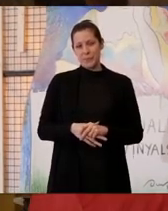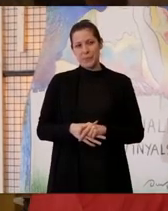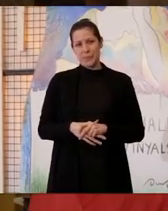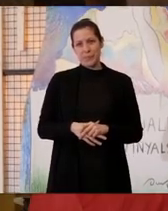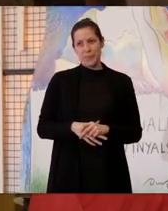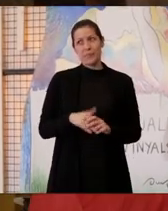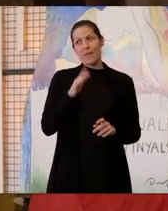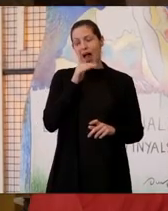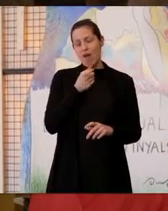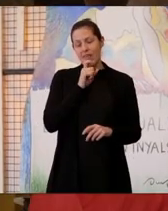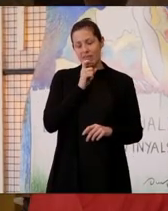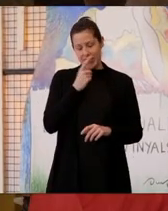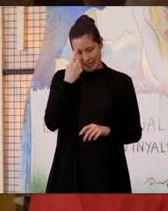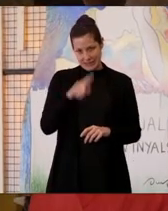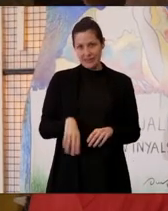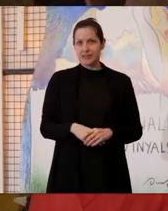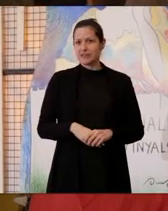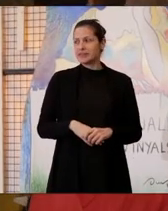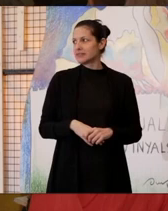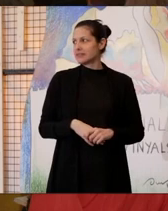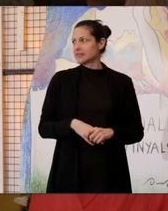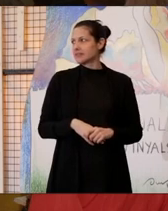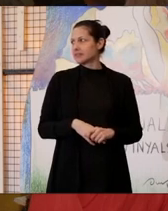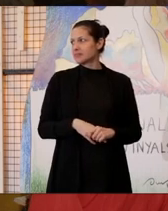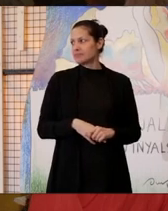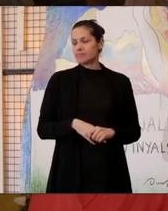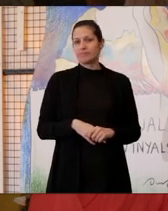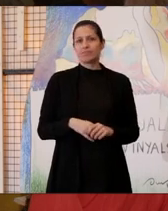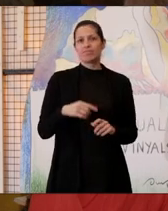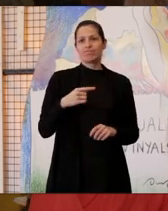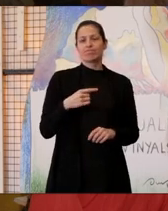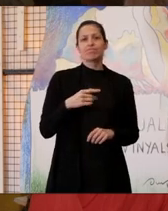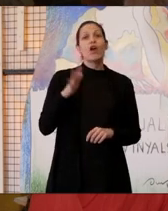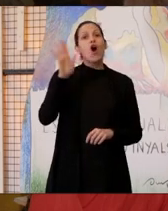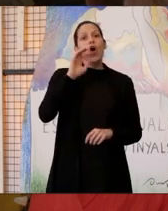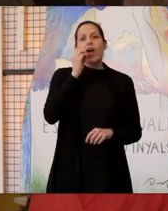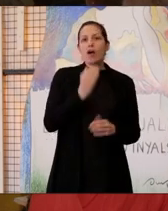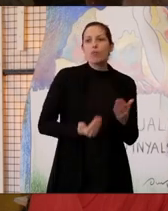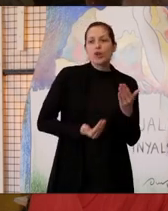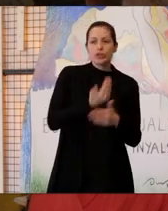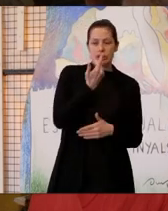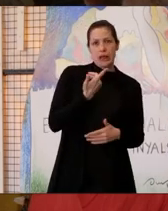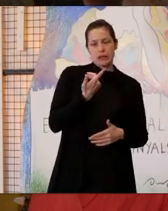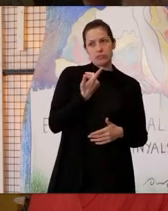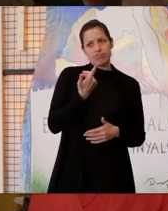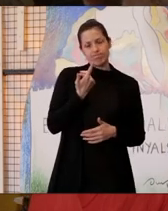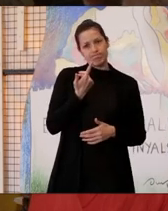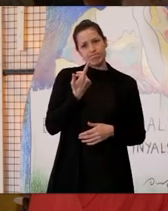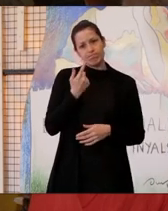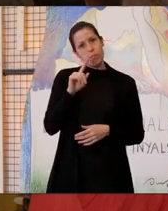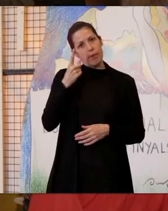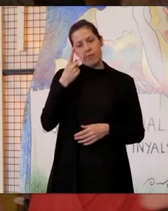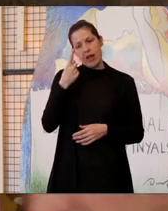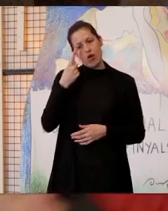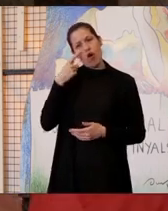es que ahora es difícil Hola buenos días la verdad que reconocer tu